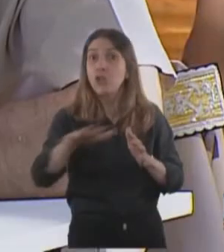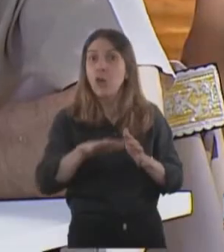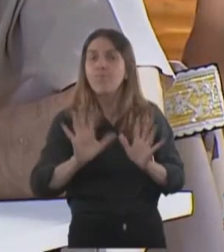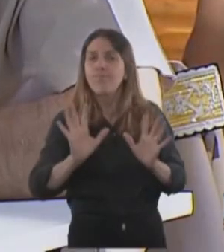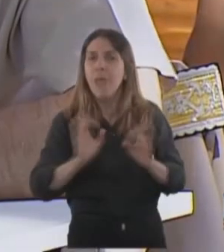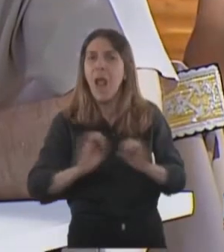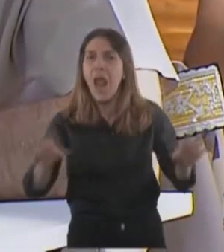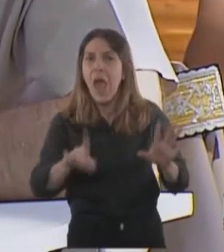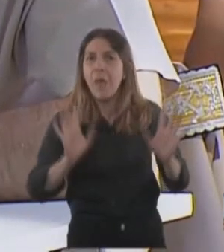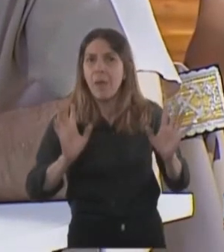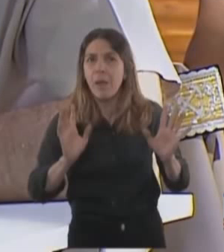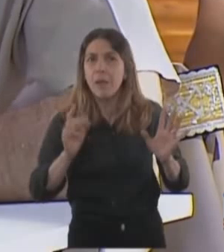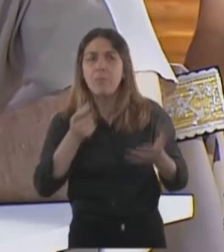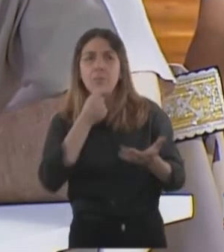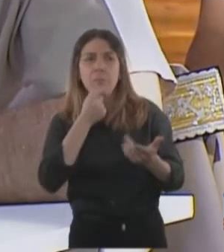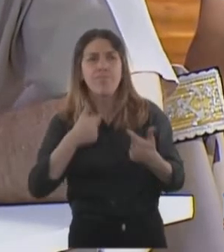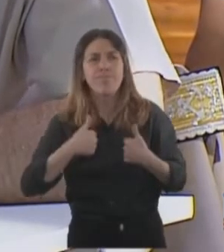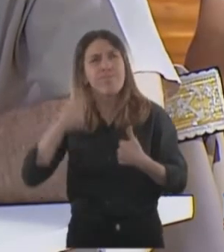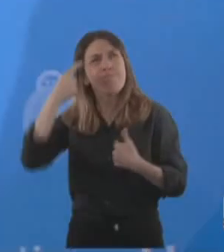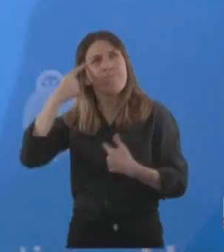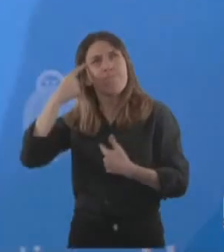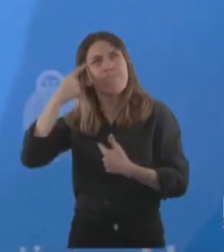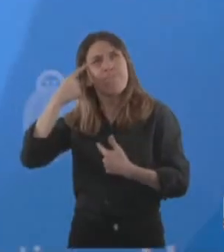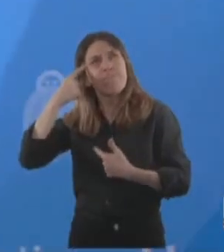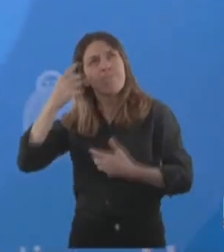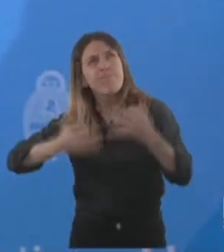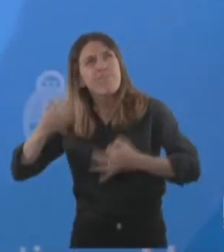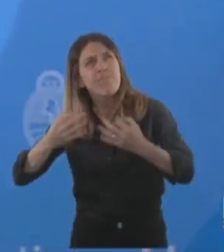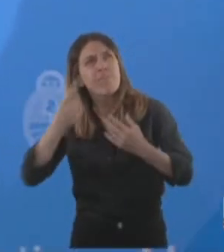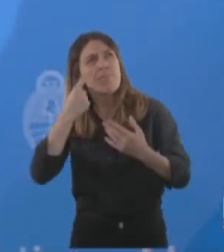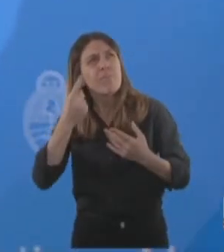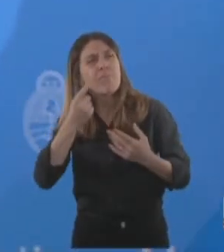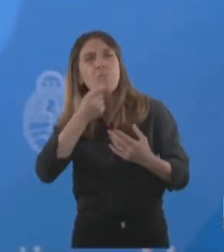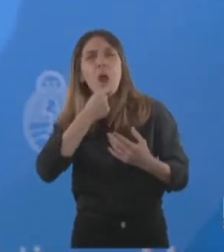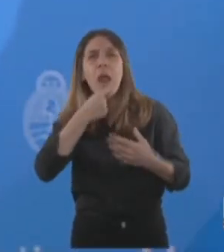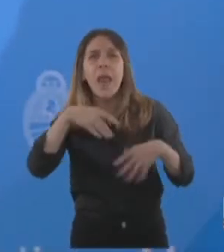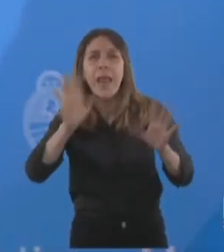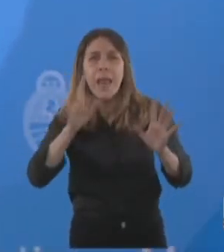Cuando uno revisa cómo funcionan los problemas de inseguridad